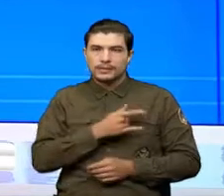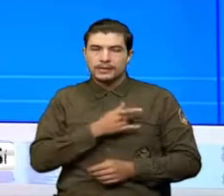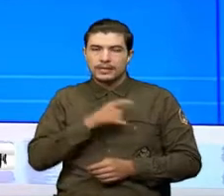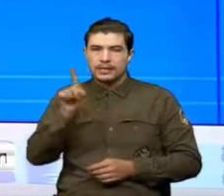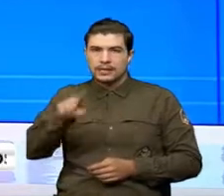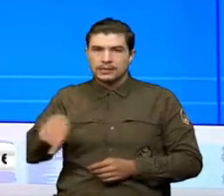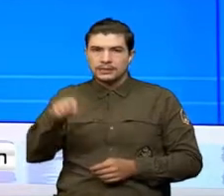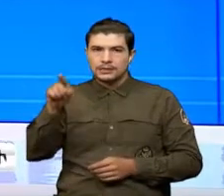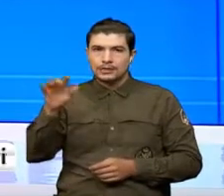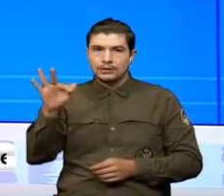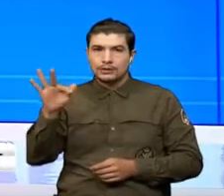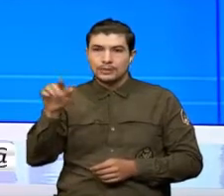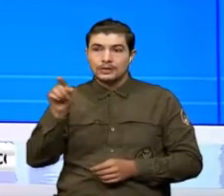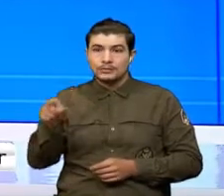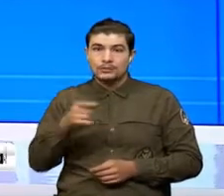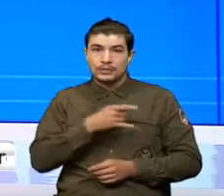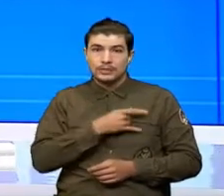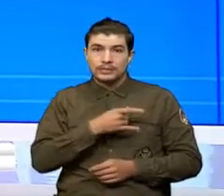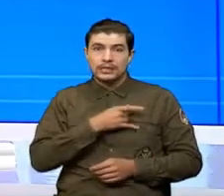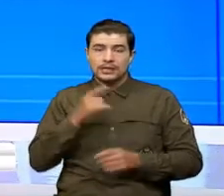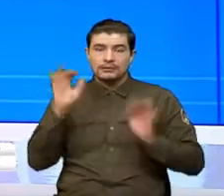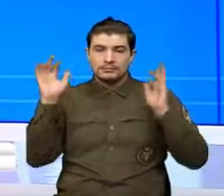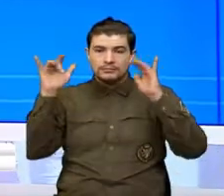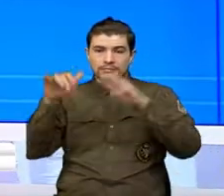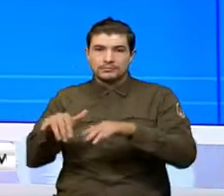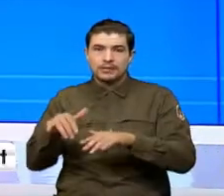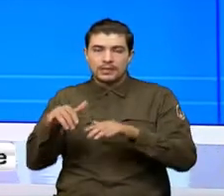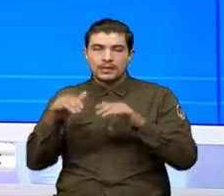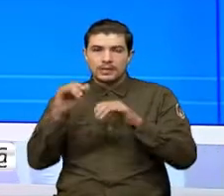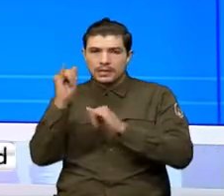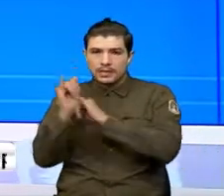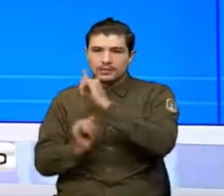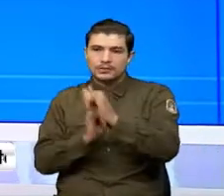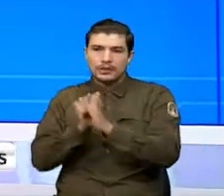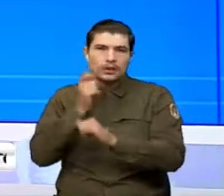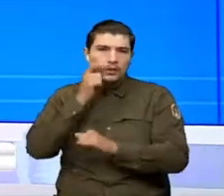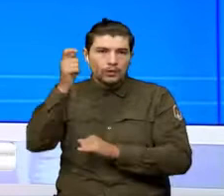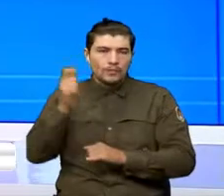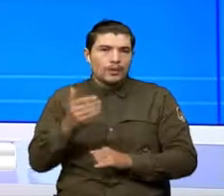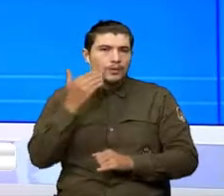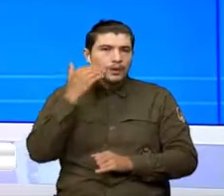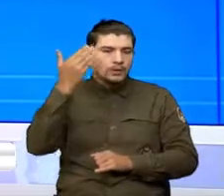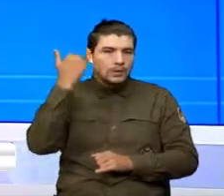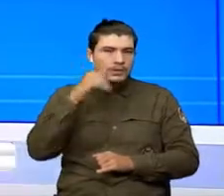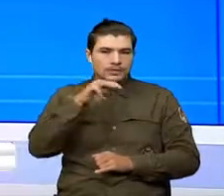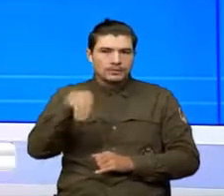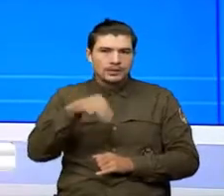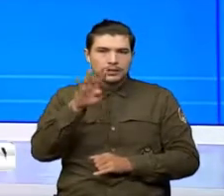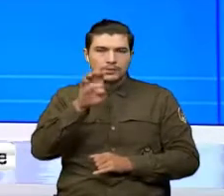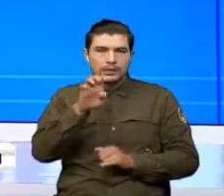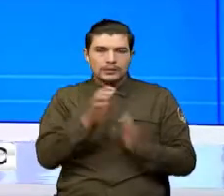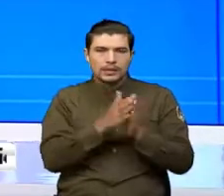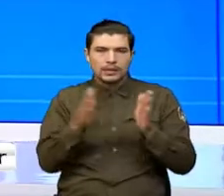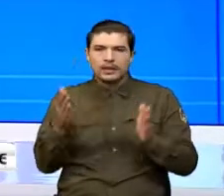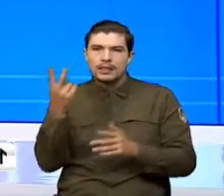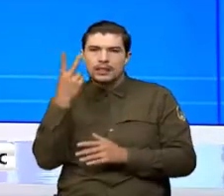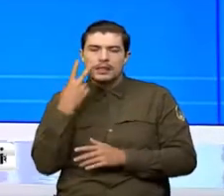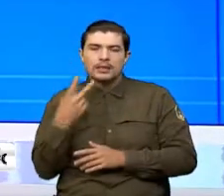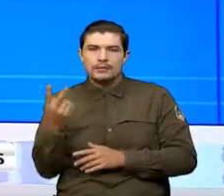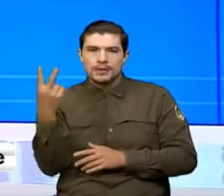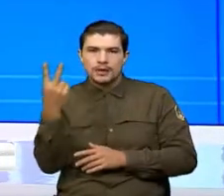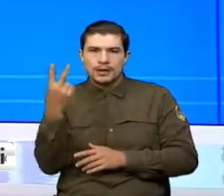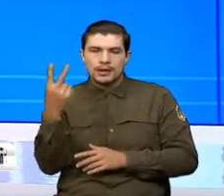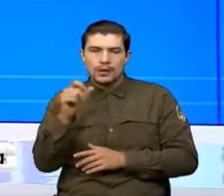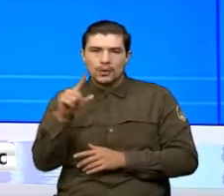más en bucaramanga realizó el congreso internacional de humanidades el evento inició el miércoles 9 de mayo hasta el día viernes 11 de mayo